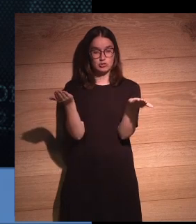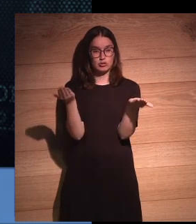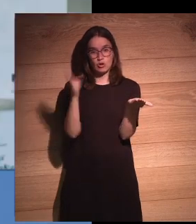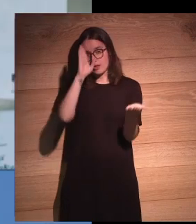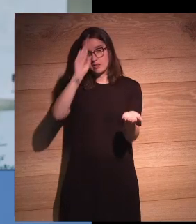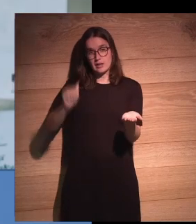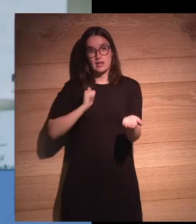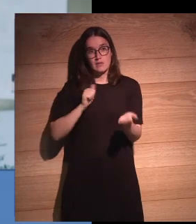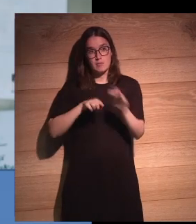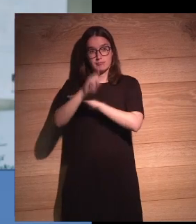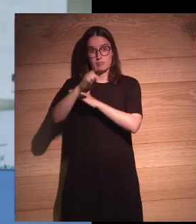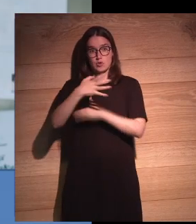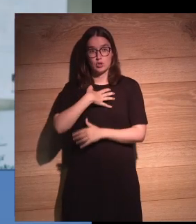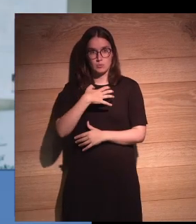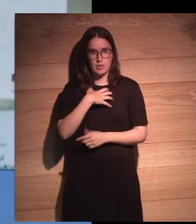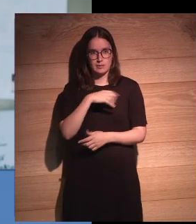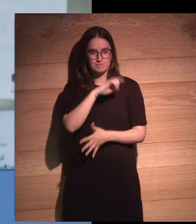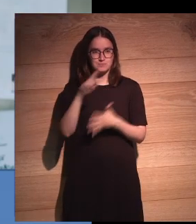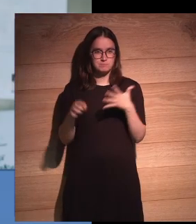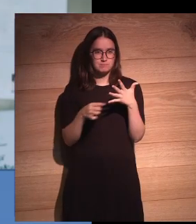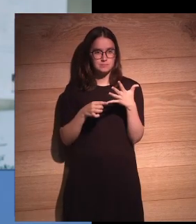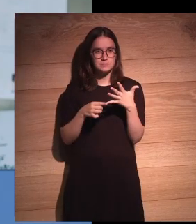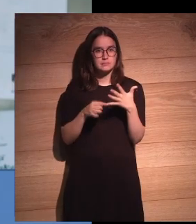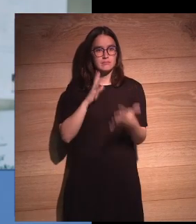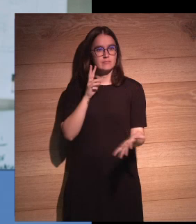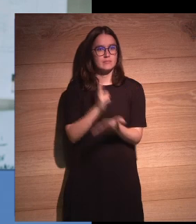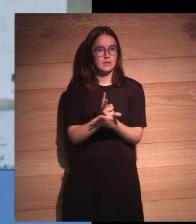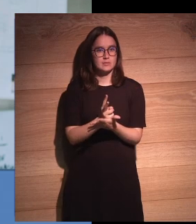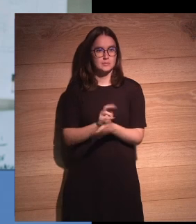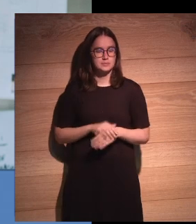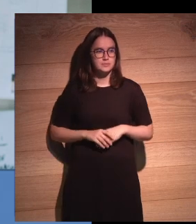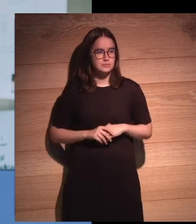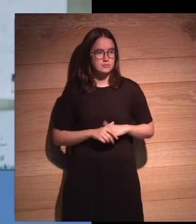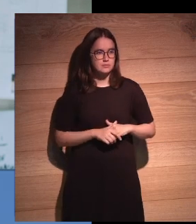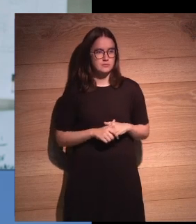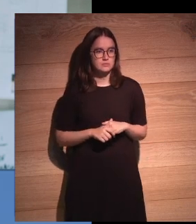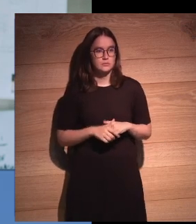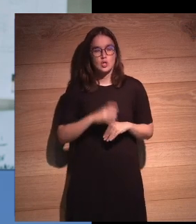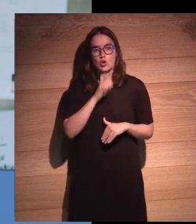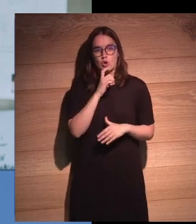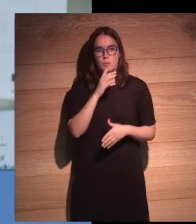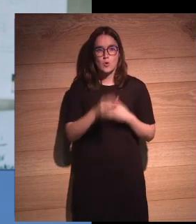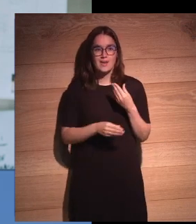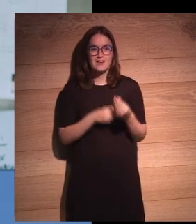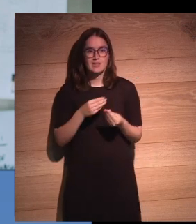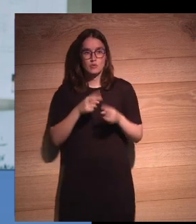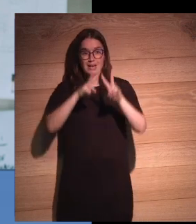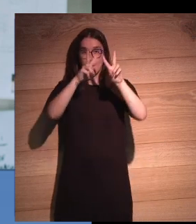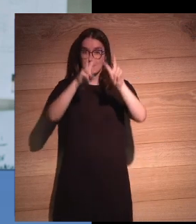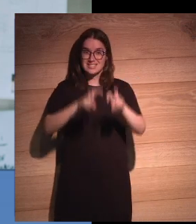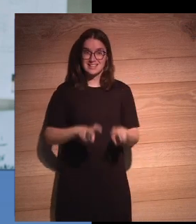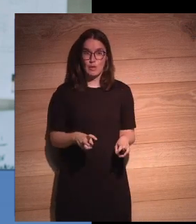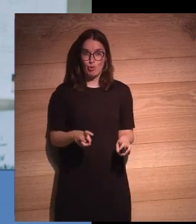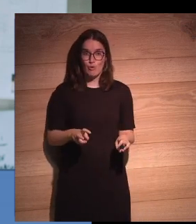de inteligencia artificial. Quinto reto. ¿Cómo hacemos la